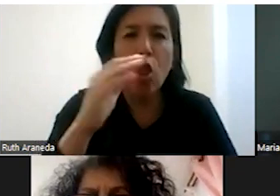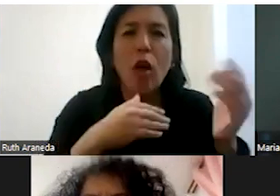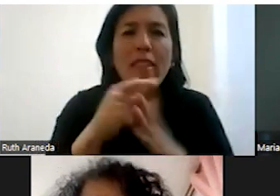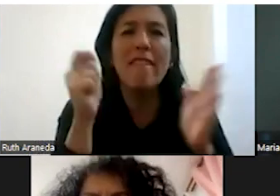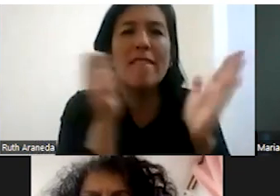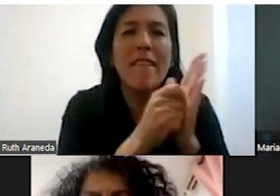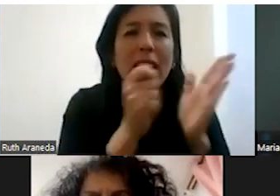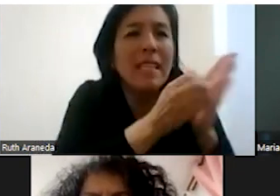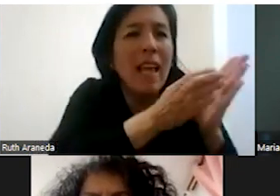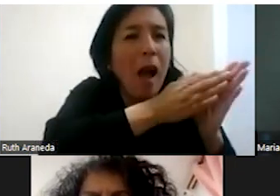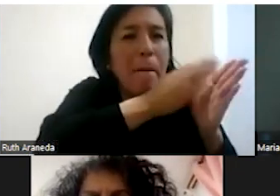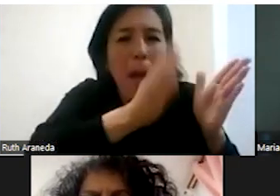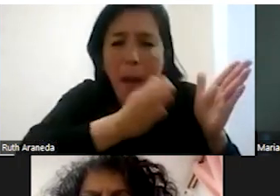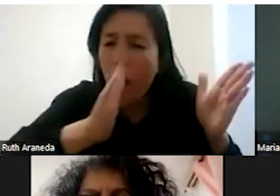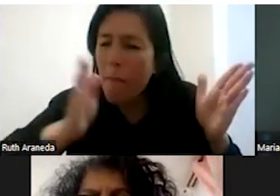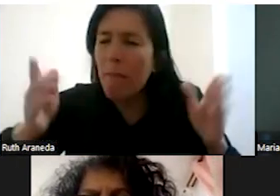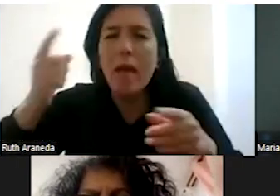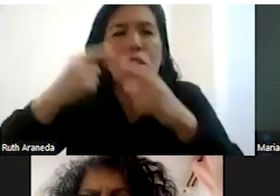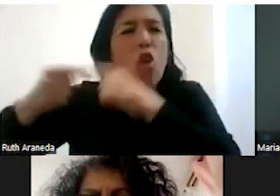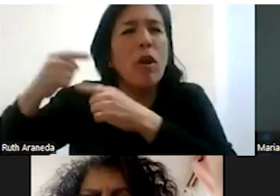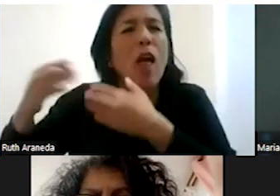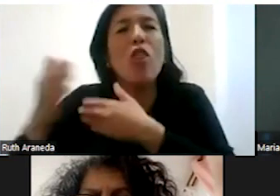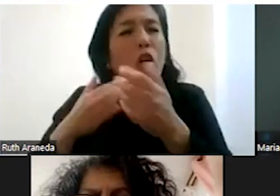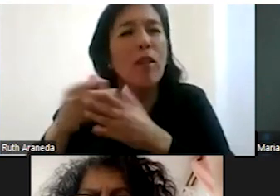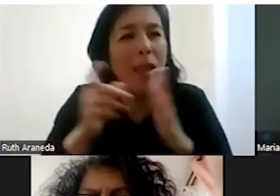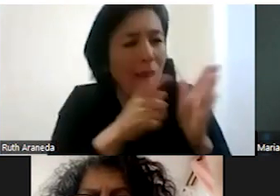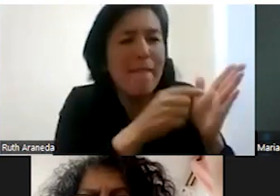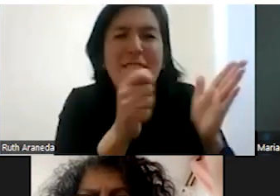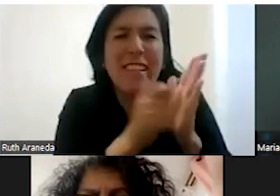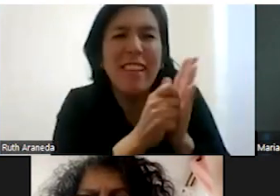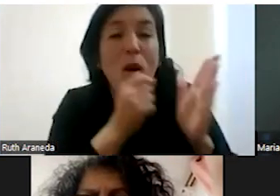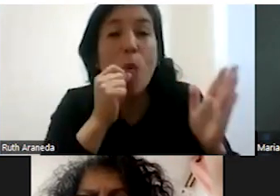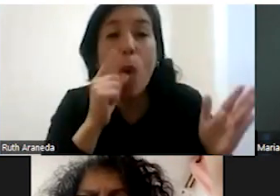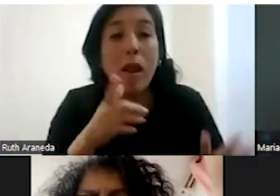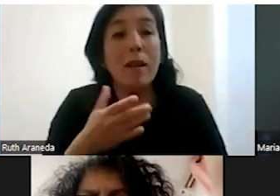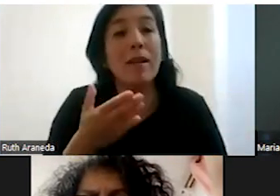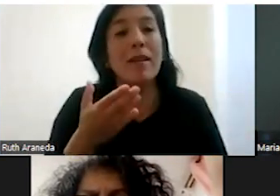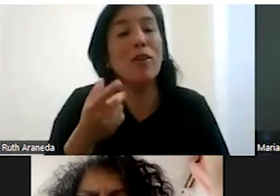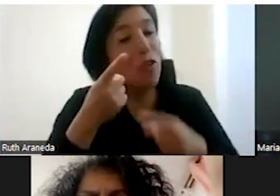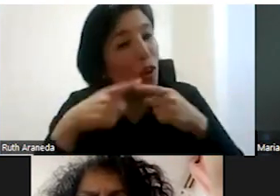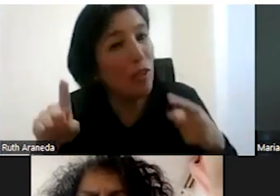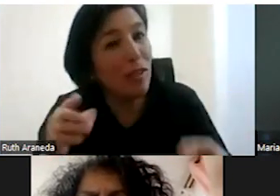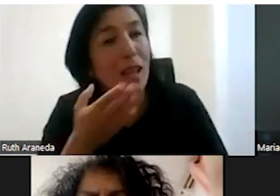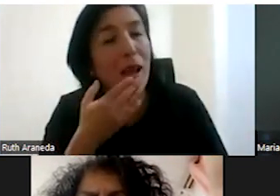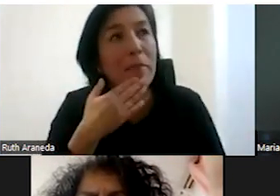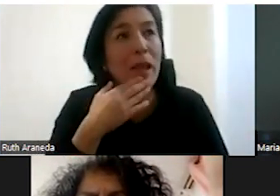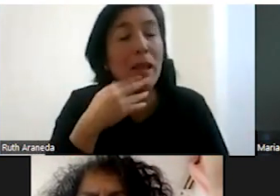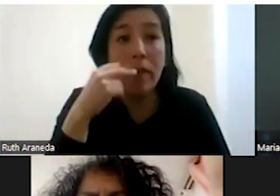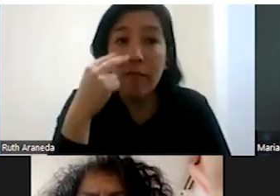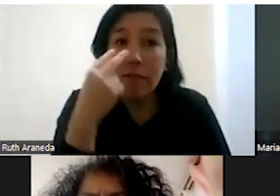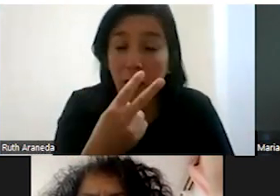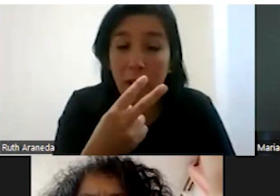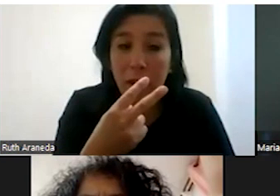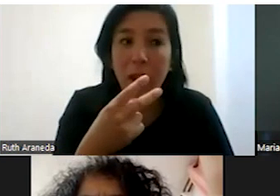del cronograma histórico? ¿Ya? Y lo otro que me gustaría saber, me resultó muy novedoso saber que